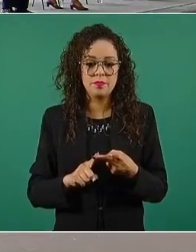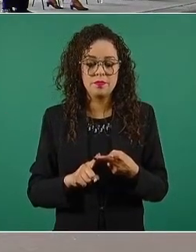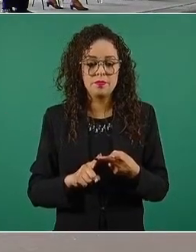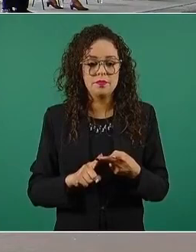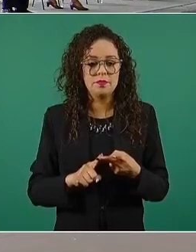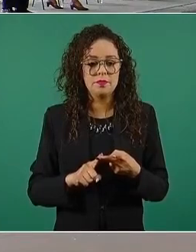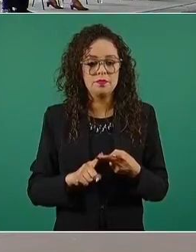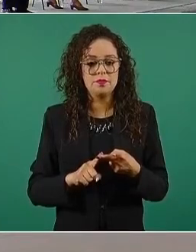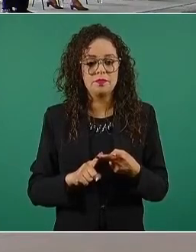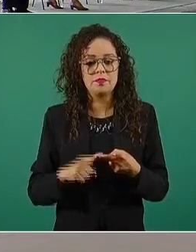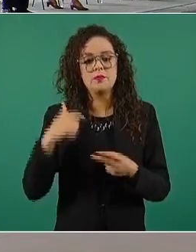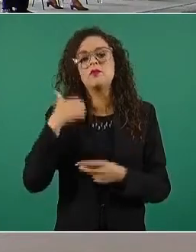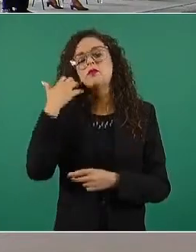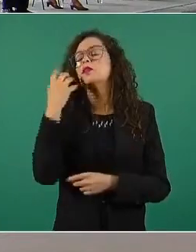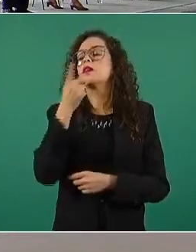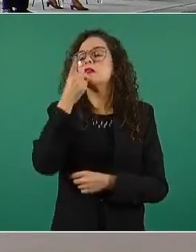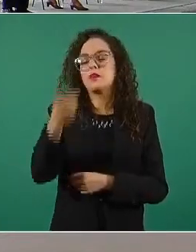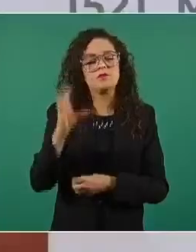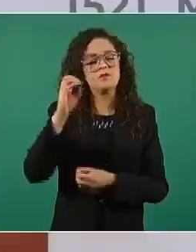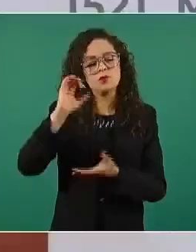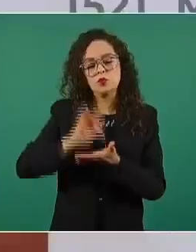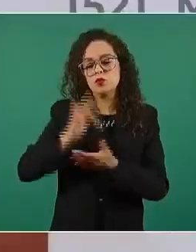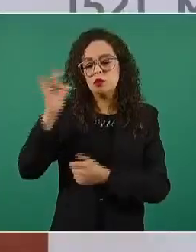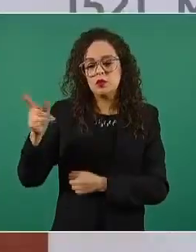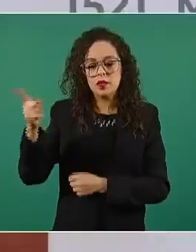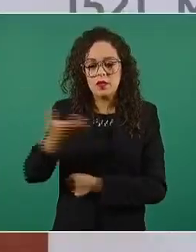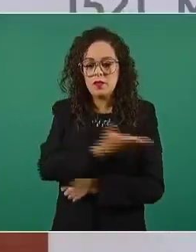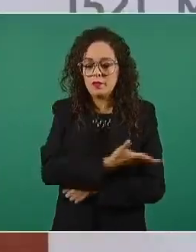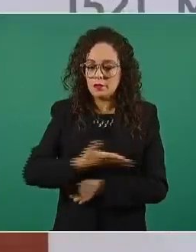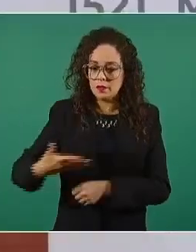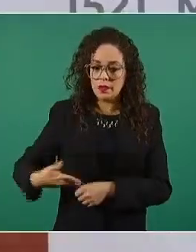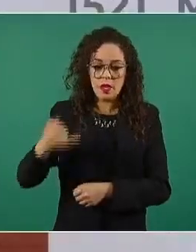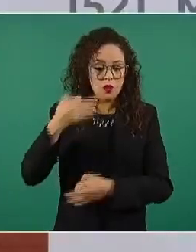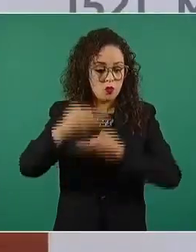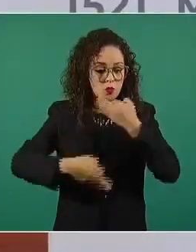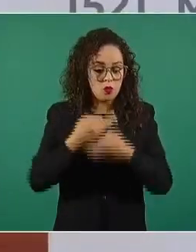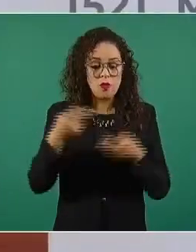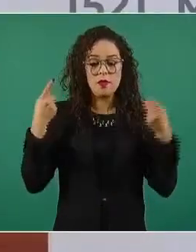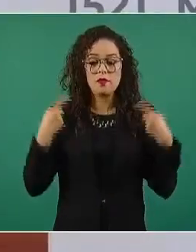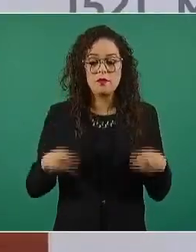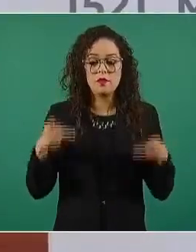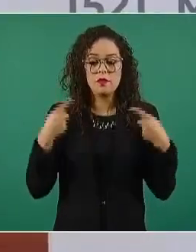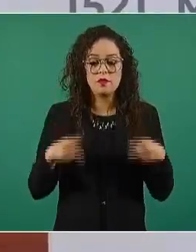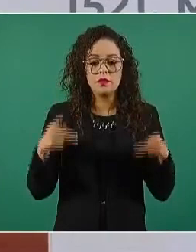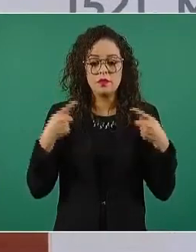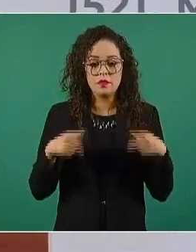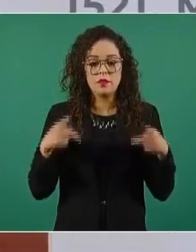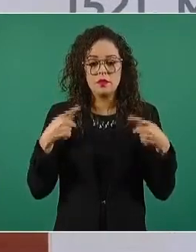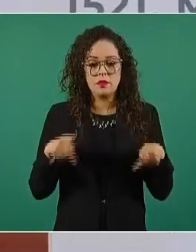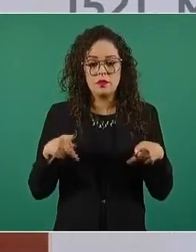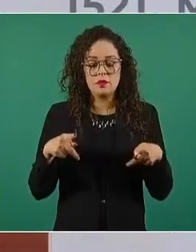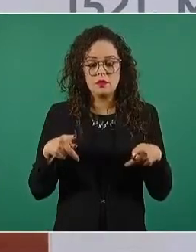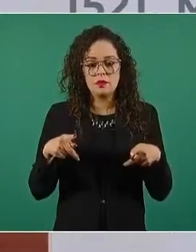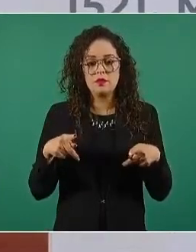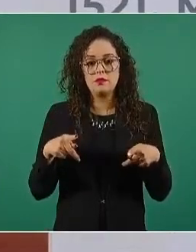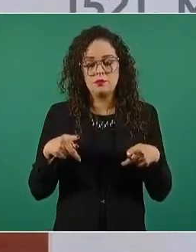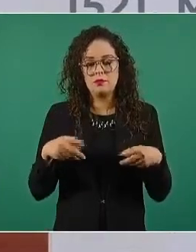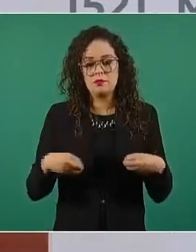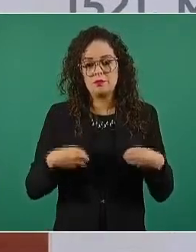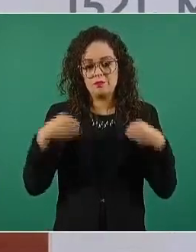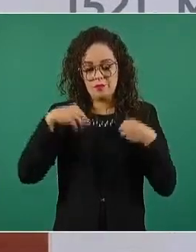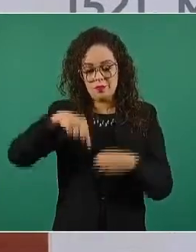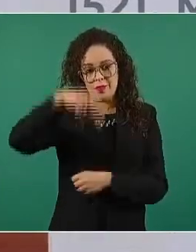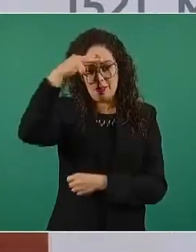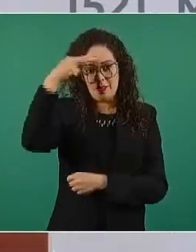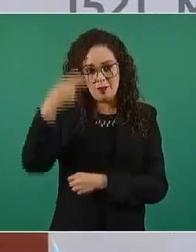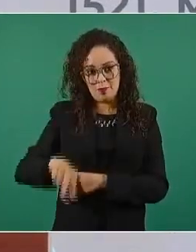Me gustaría agradecer al señor presidente y a todas las personas del pueblo de México por su